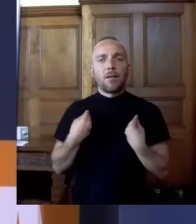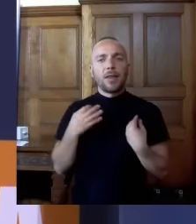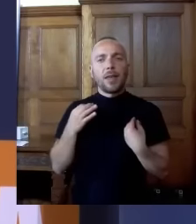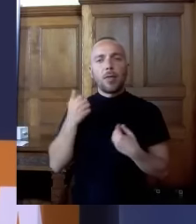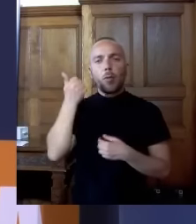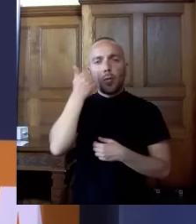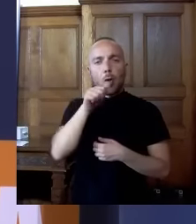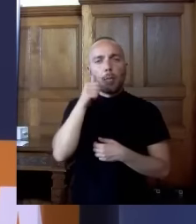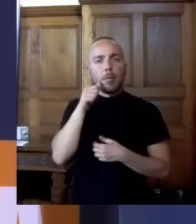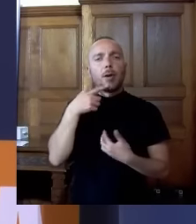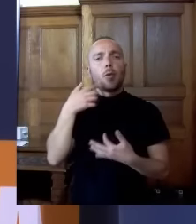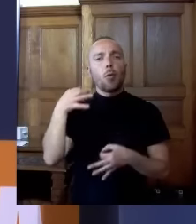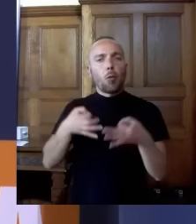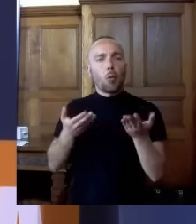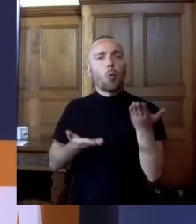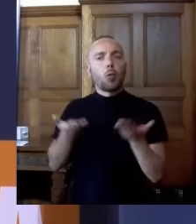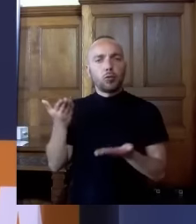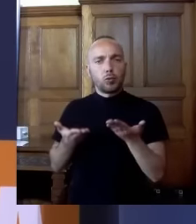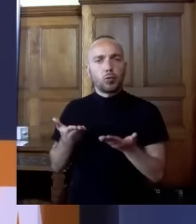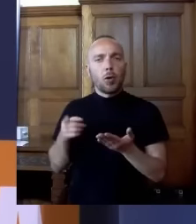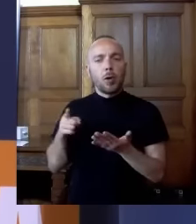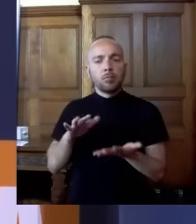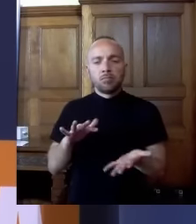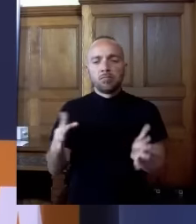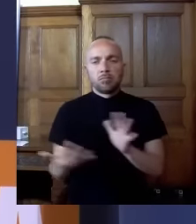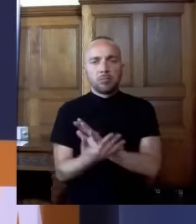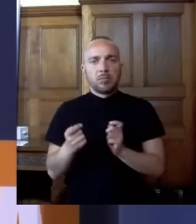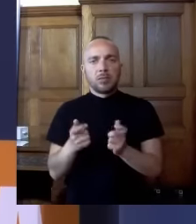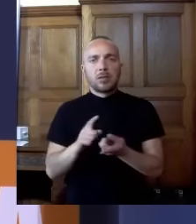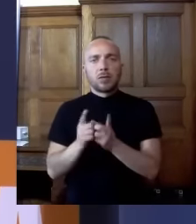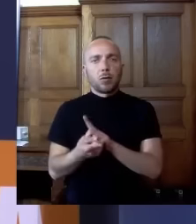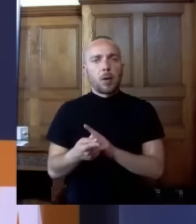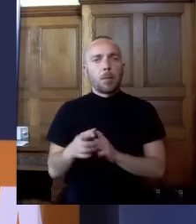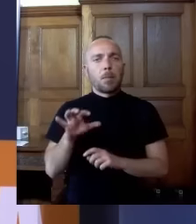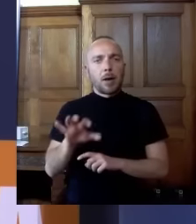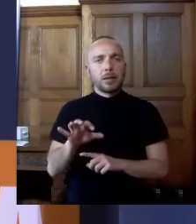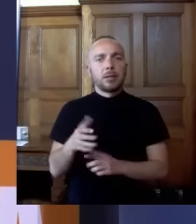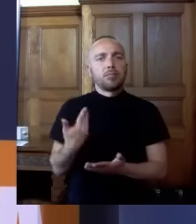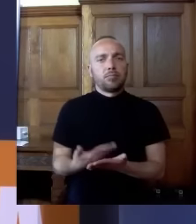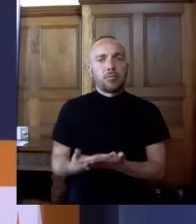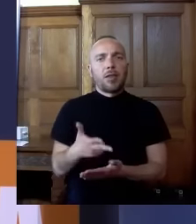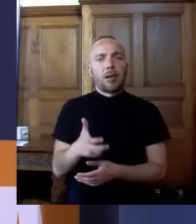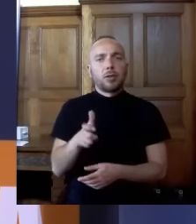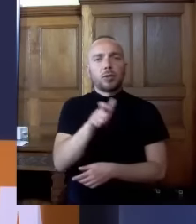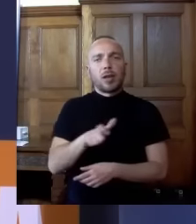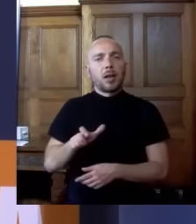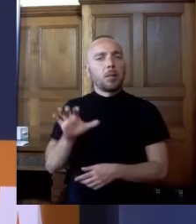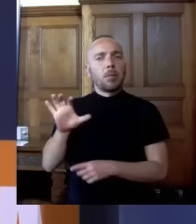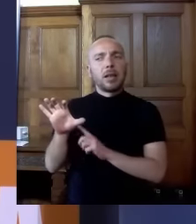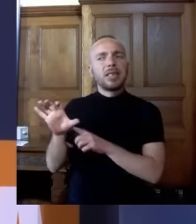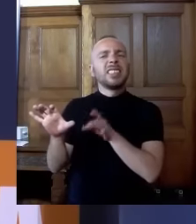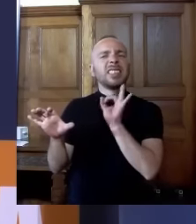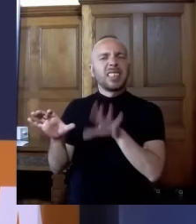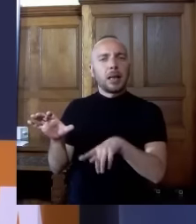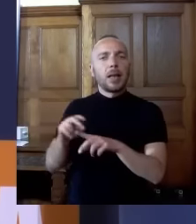justo que se ha ocupado de transformar su país y de garantizar sus derechos los derechos de la gente en su país me refiero al